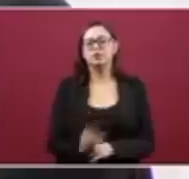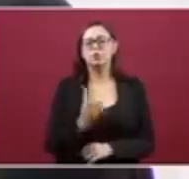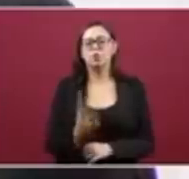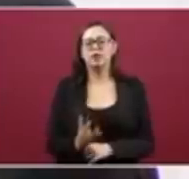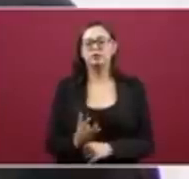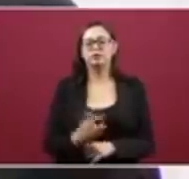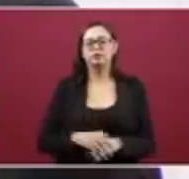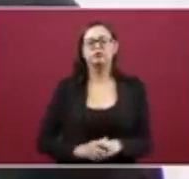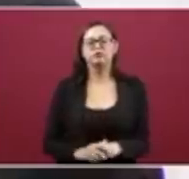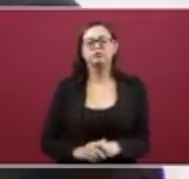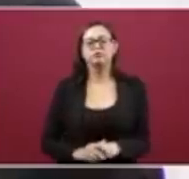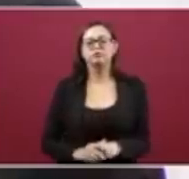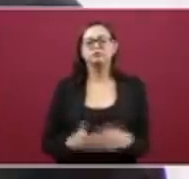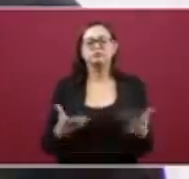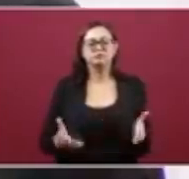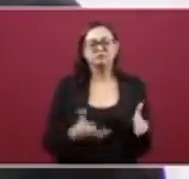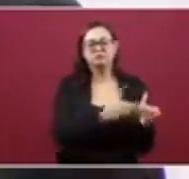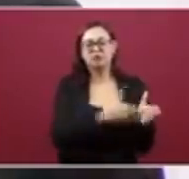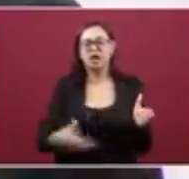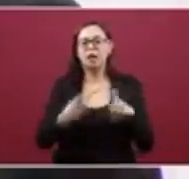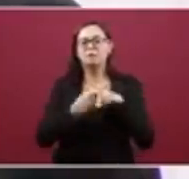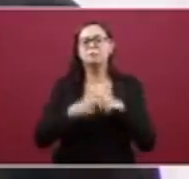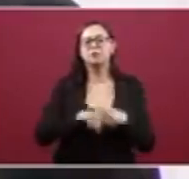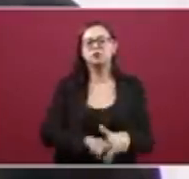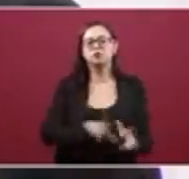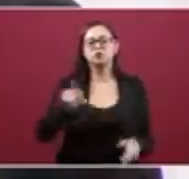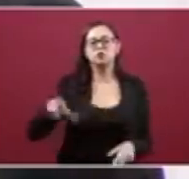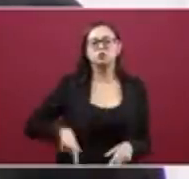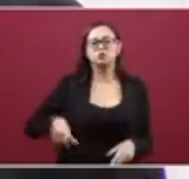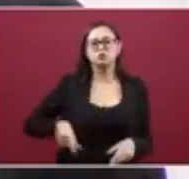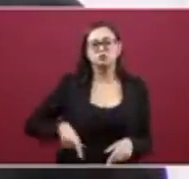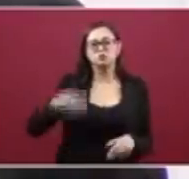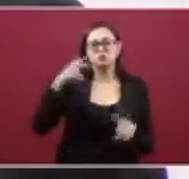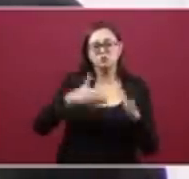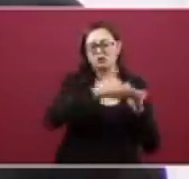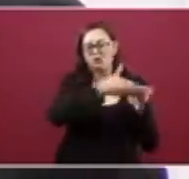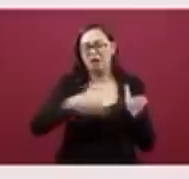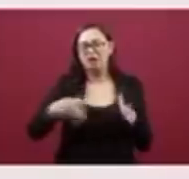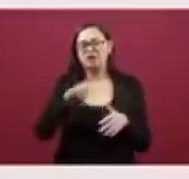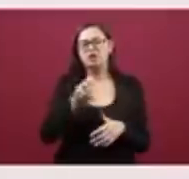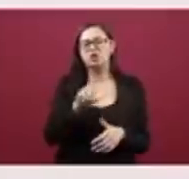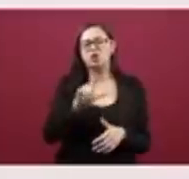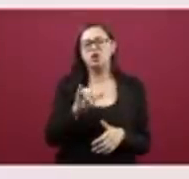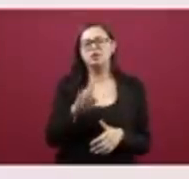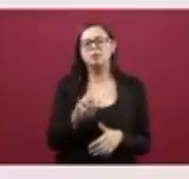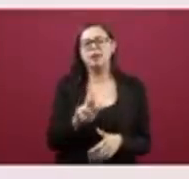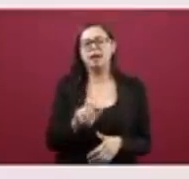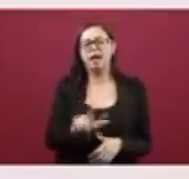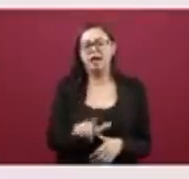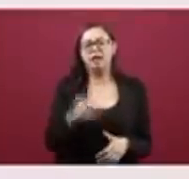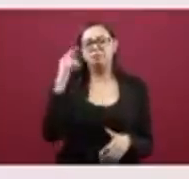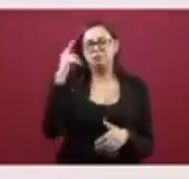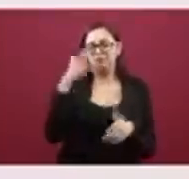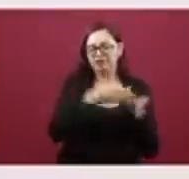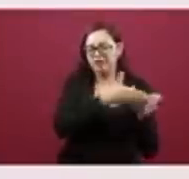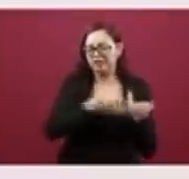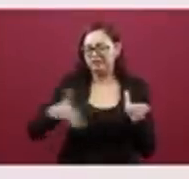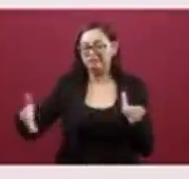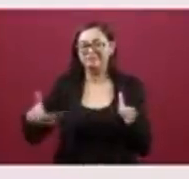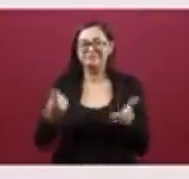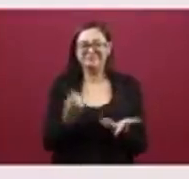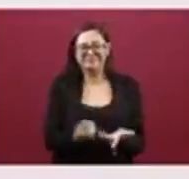en pleno auge neoliberal o neoporfiristas así o más